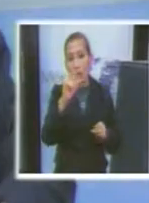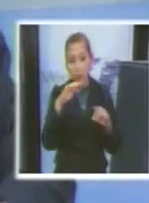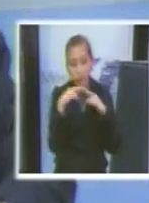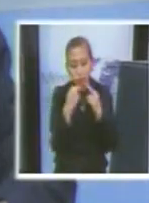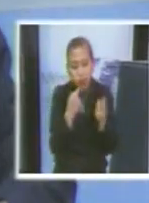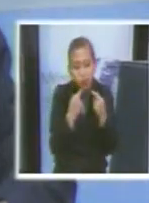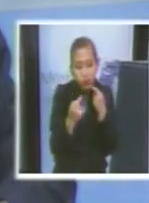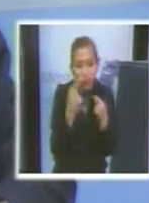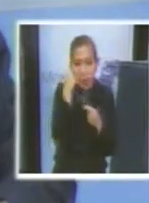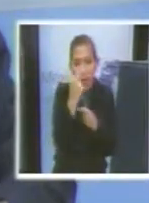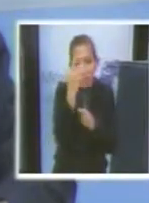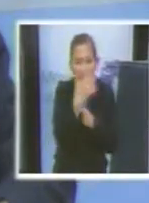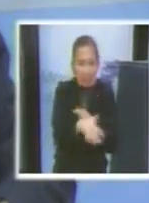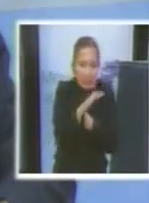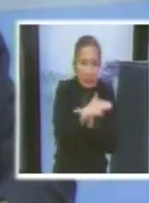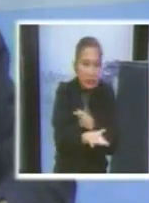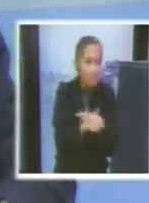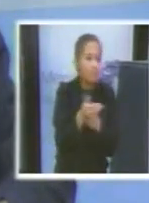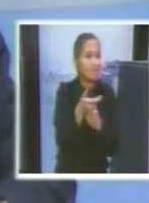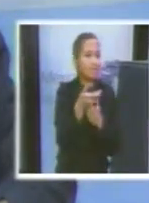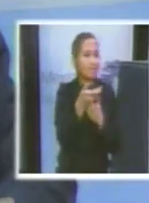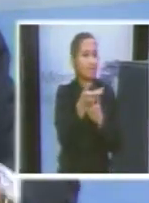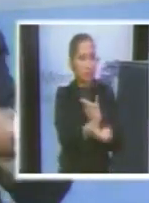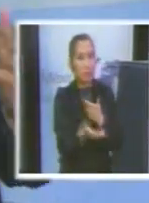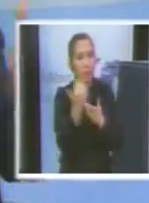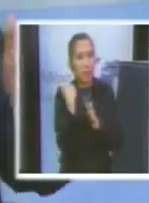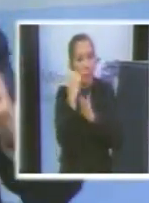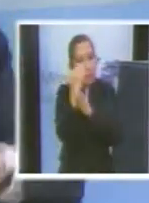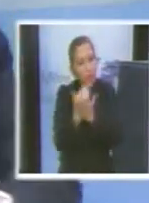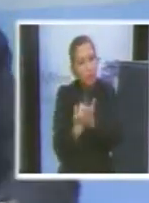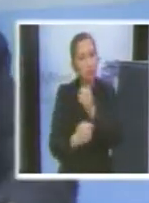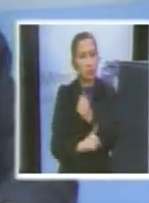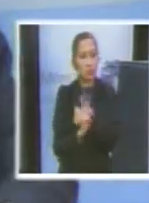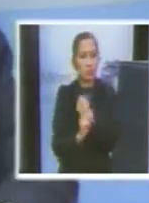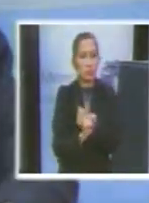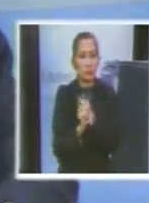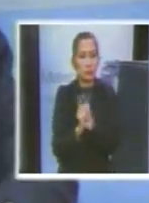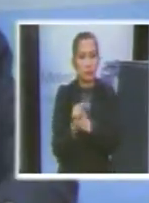para buscar bajar la tensión